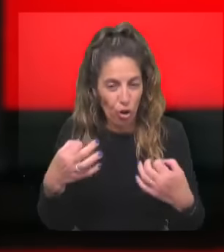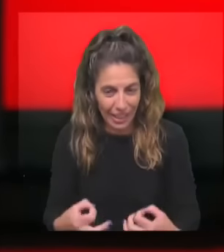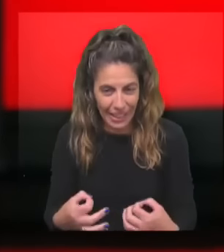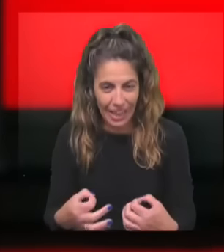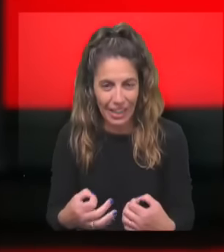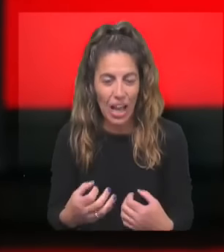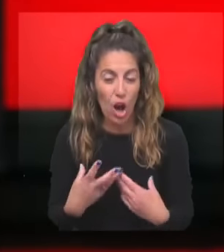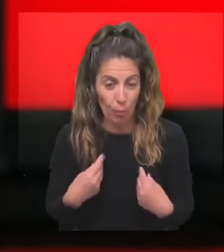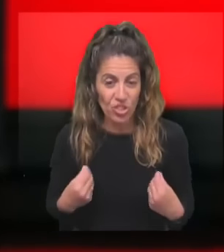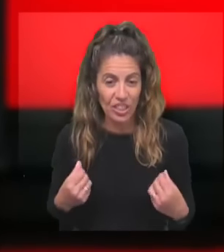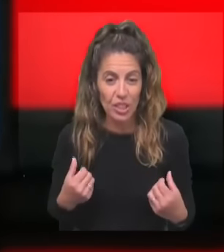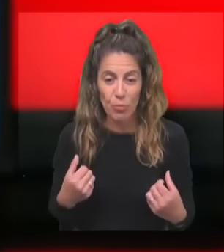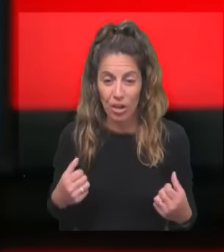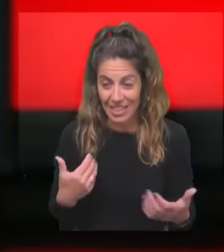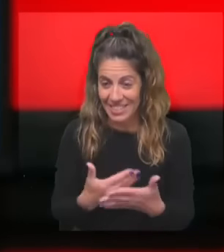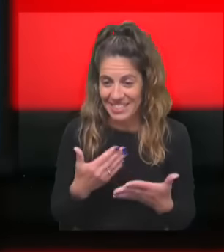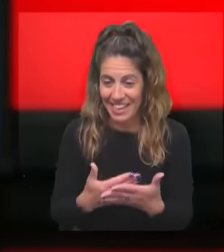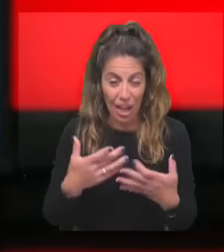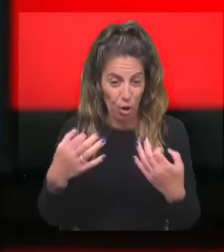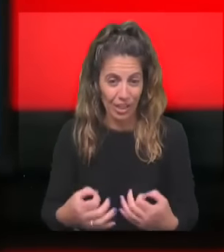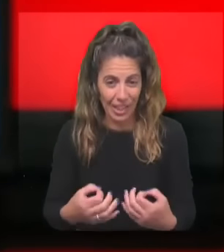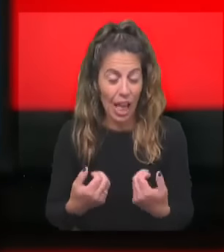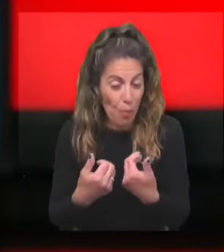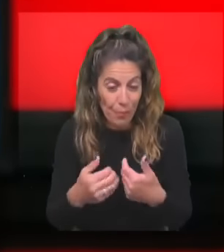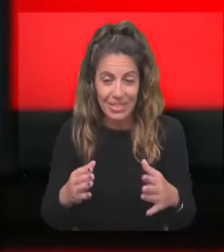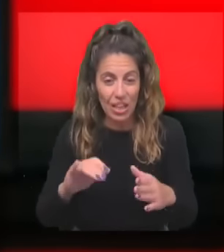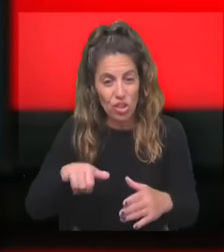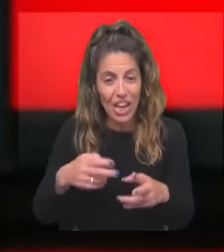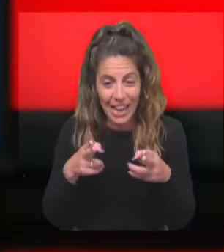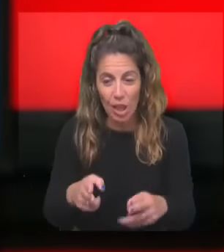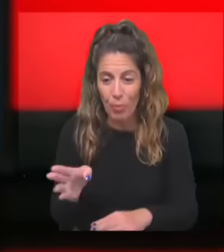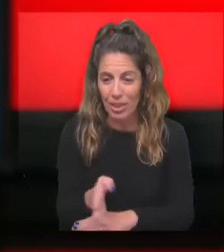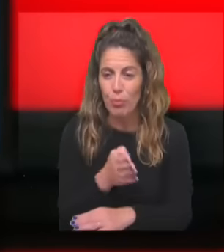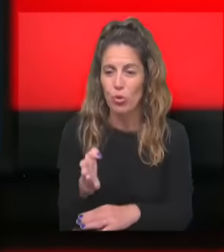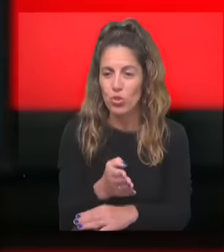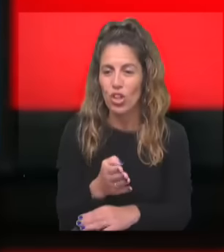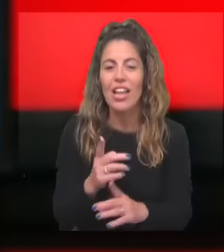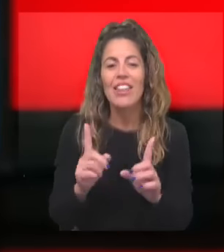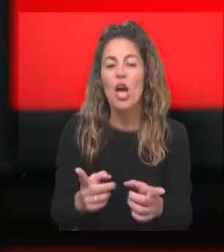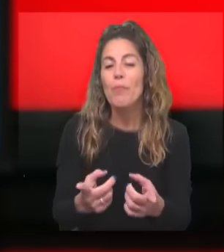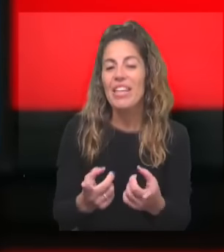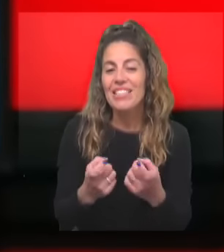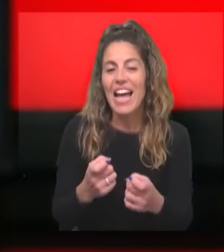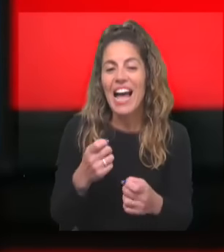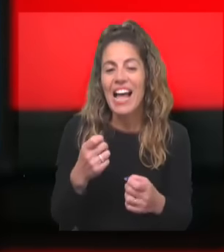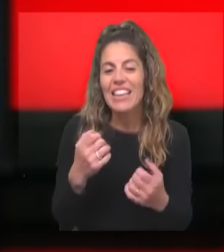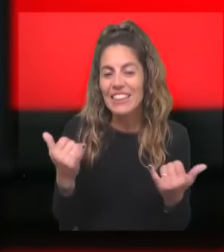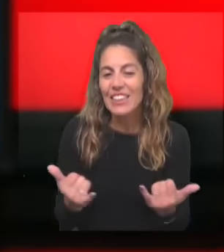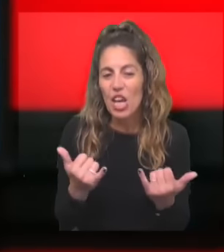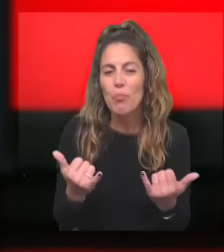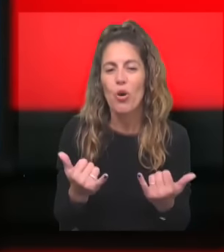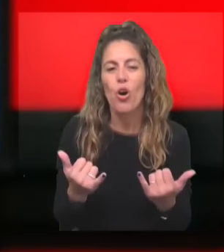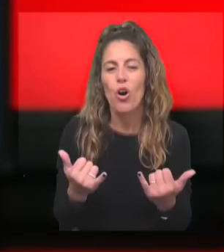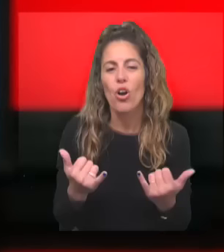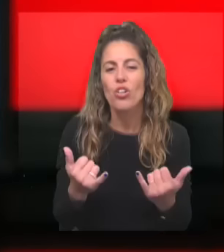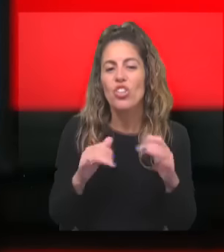sentimos que estamos ahora concretándola, empezando ya la etapa de producción, sino que lleva además mucho tiempo. Esto mucho es artesanía obsesiva, ¿no?